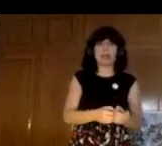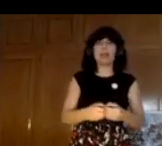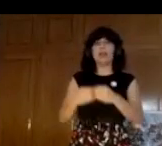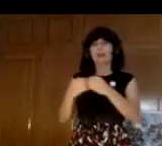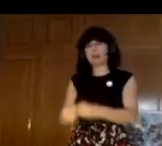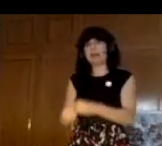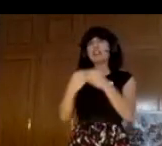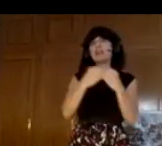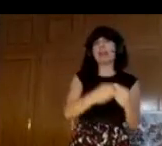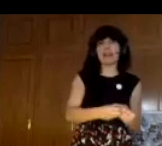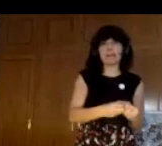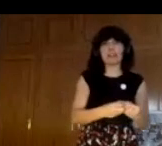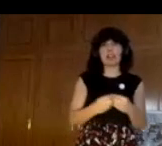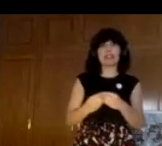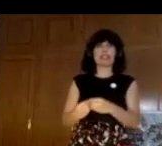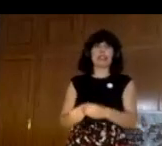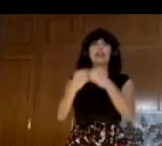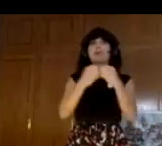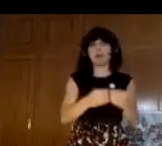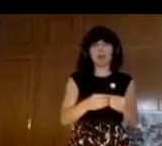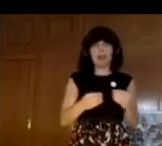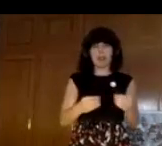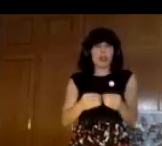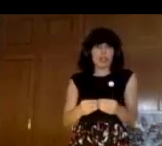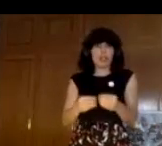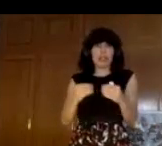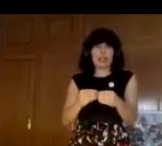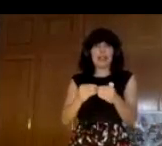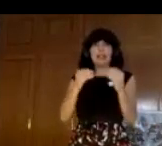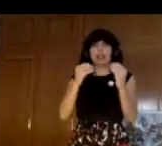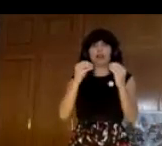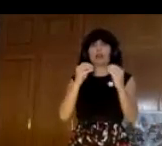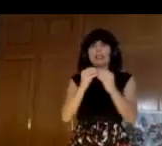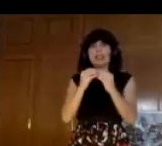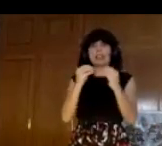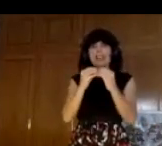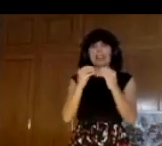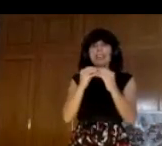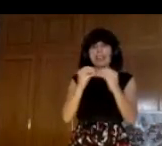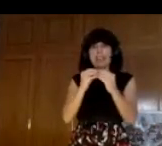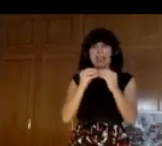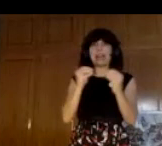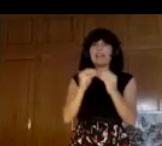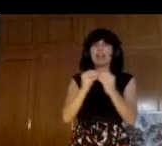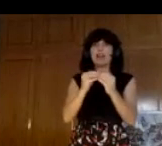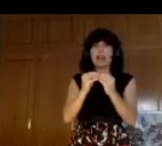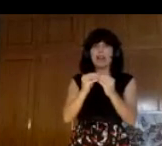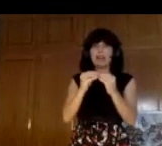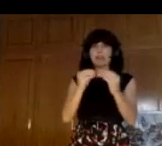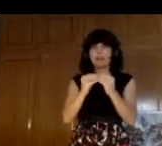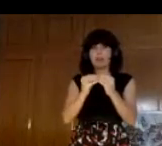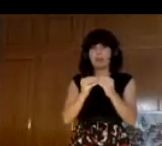corona, cuando empezamos a hablar de personal sanitario, cuando todo esto genera comunidad, genera cercanía. El enfoque